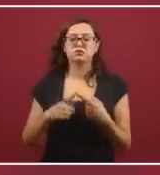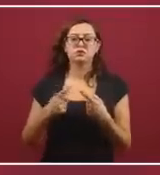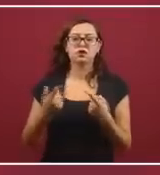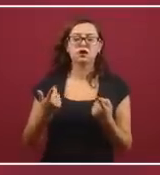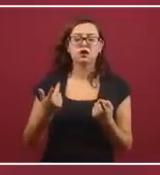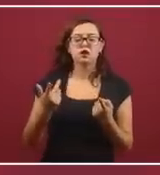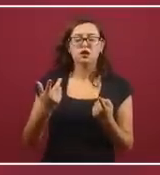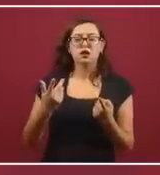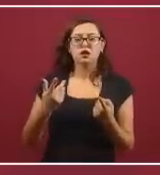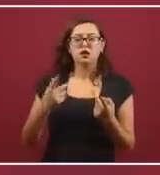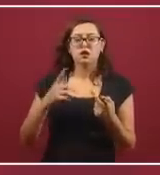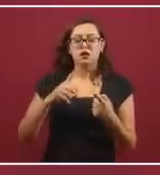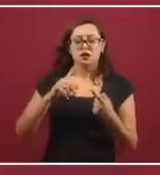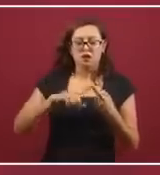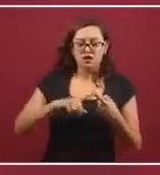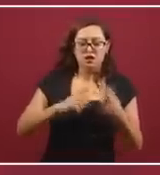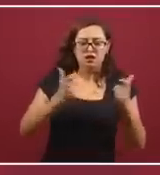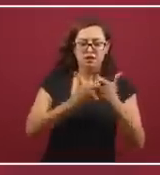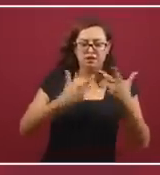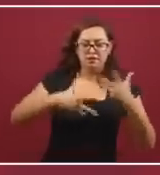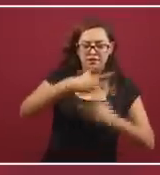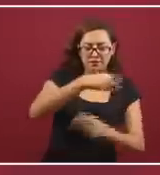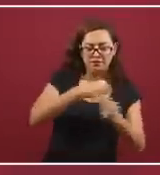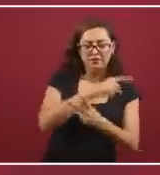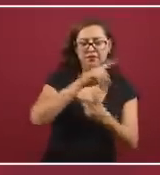empresariales los representantes